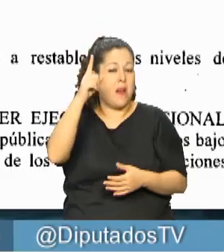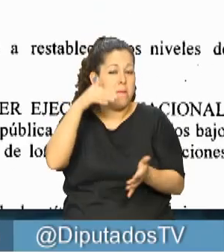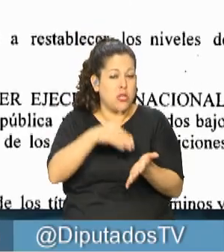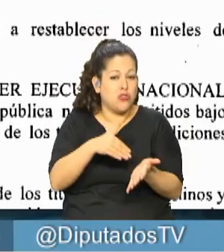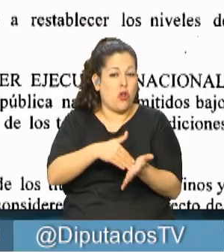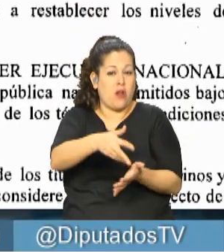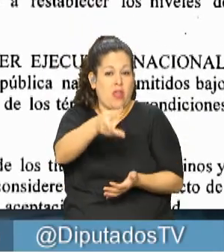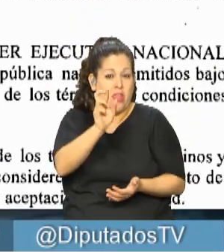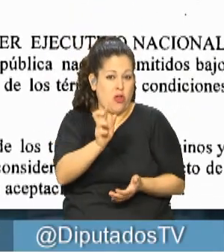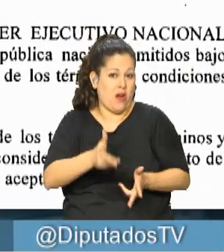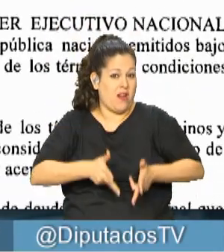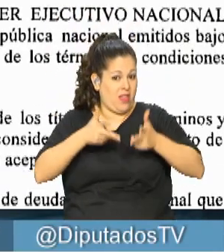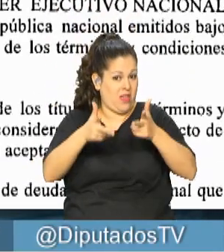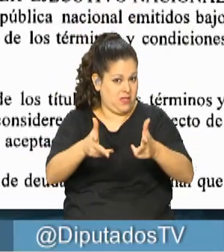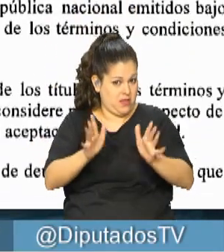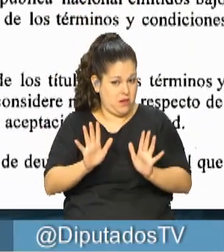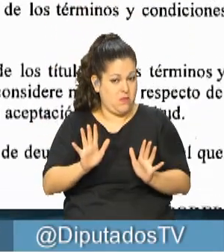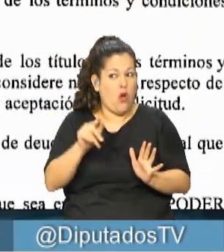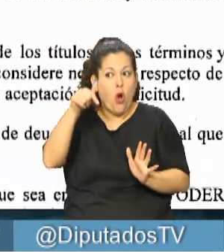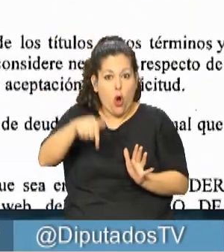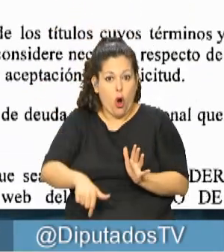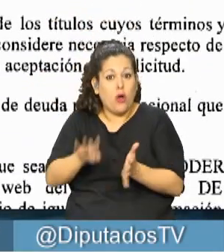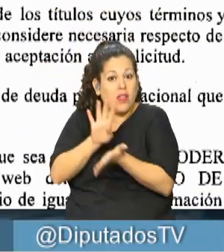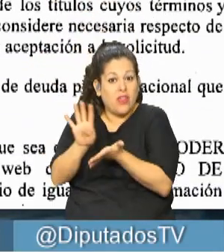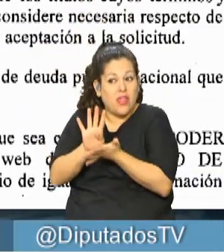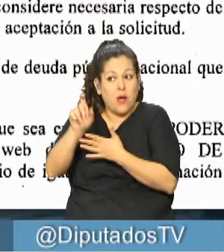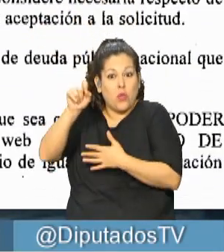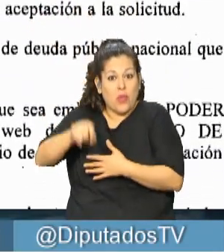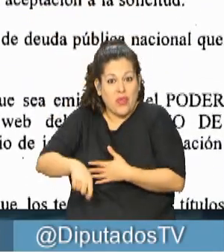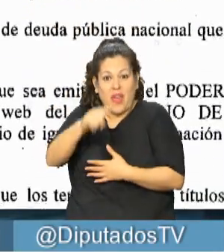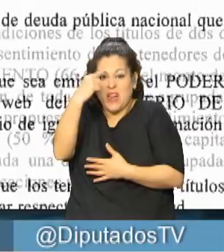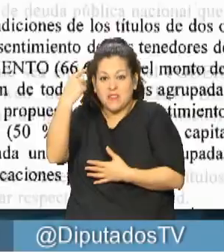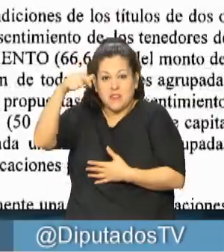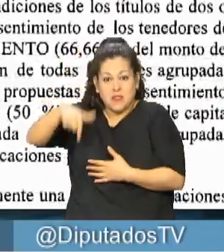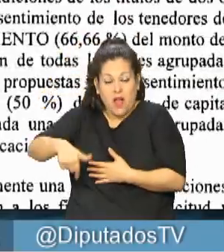hoy los compromisos de deuda que tendría que asumir el Estado Nacional